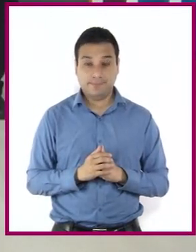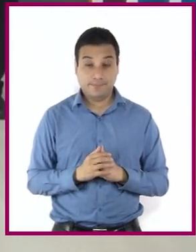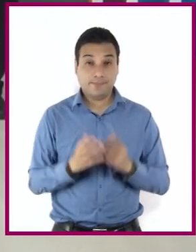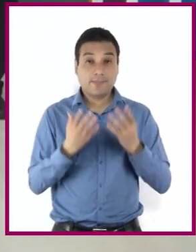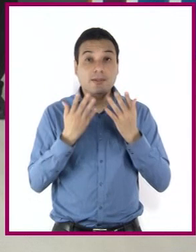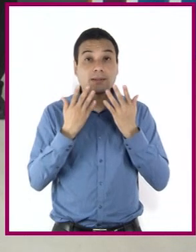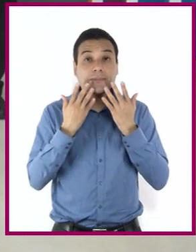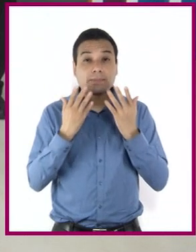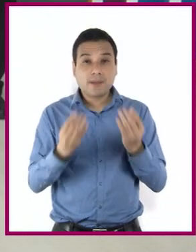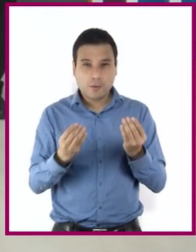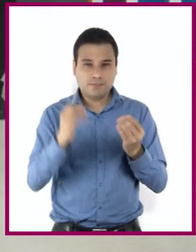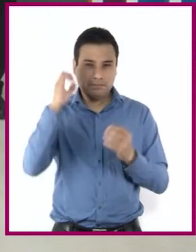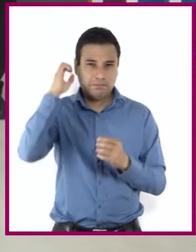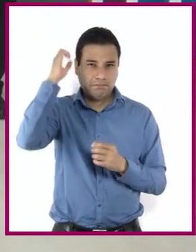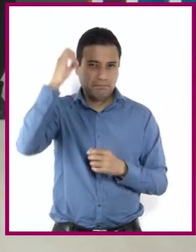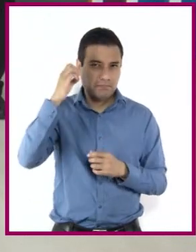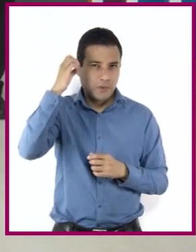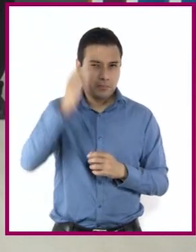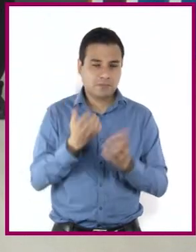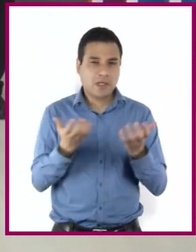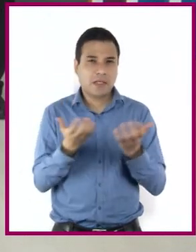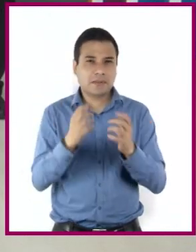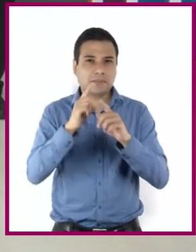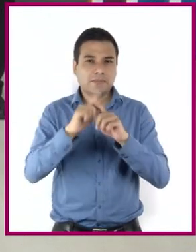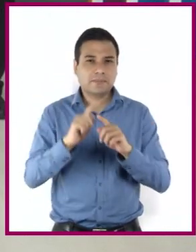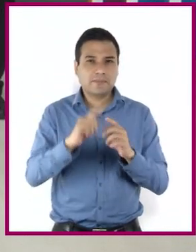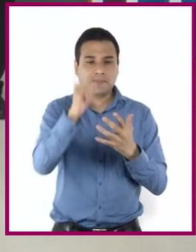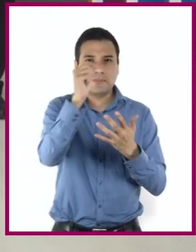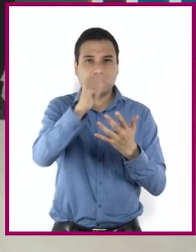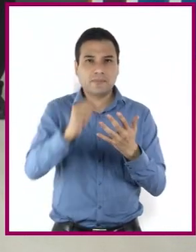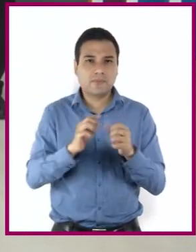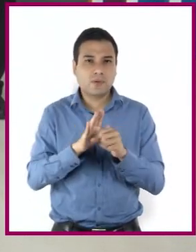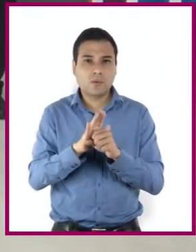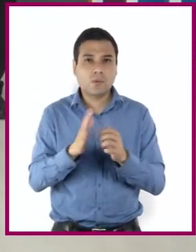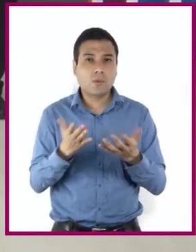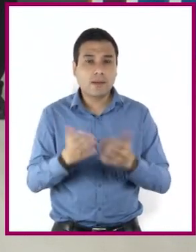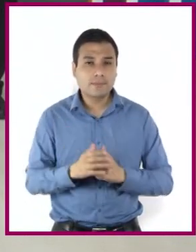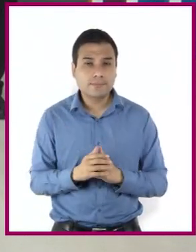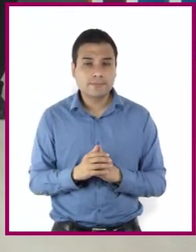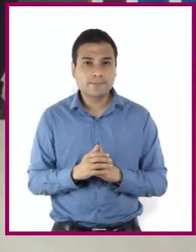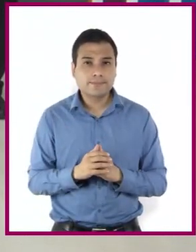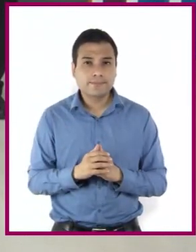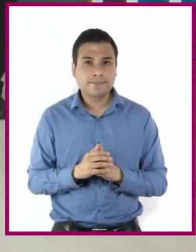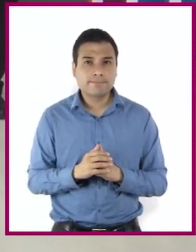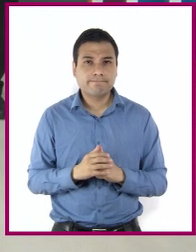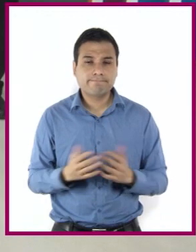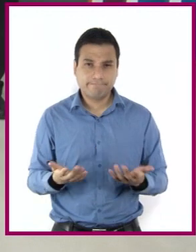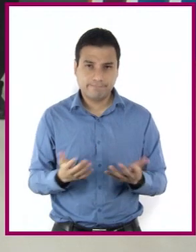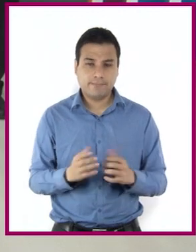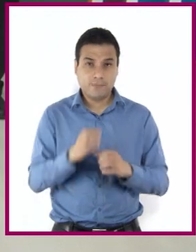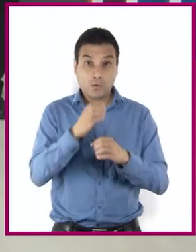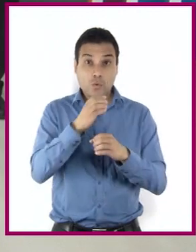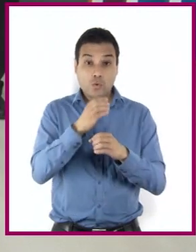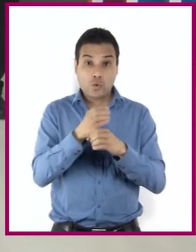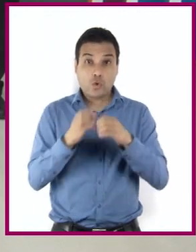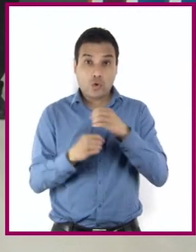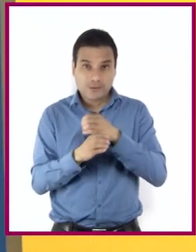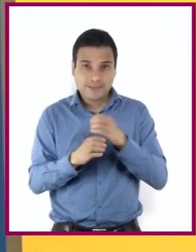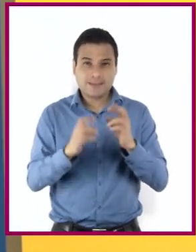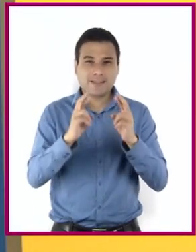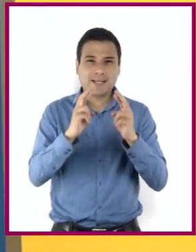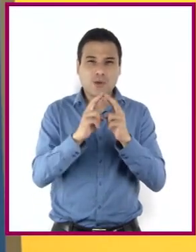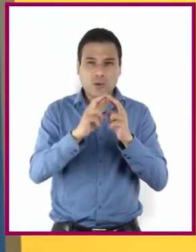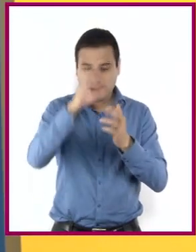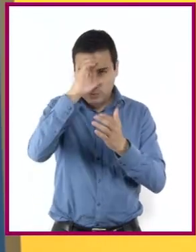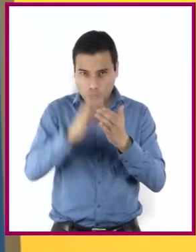Maximiliano y Carlota, destacan la desamortización y nacionalización de los bienes eclesiásticos,